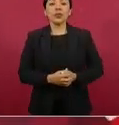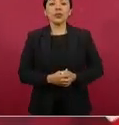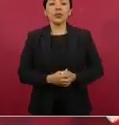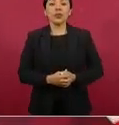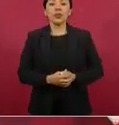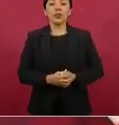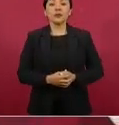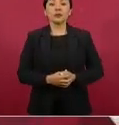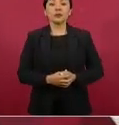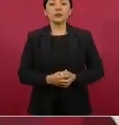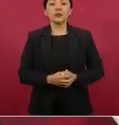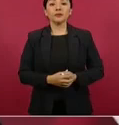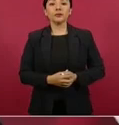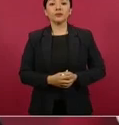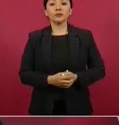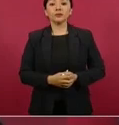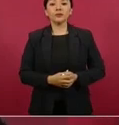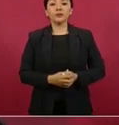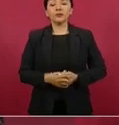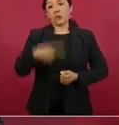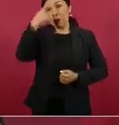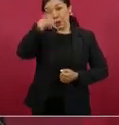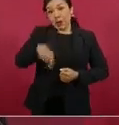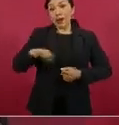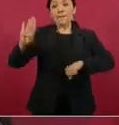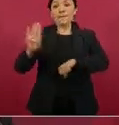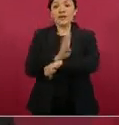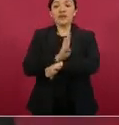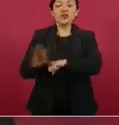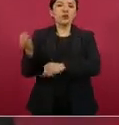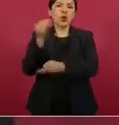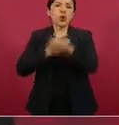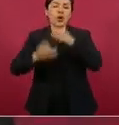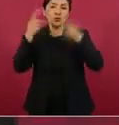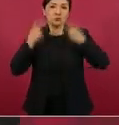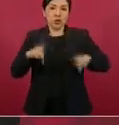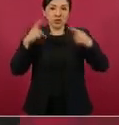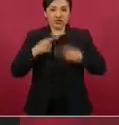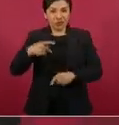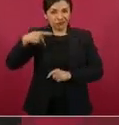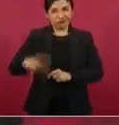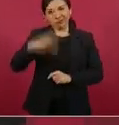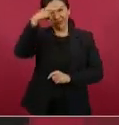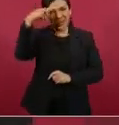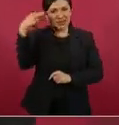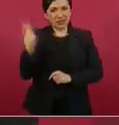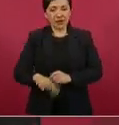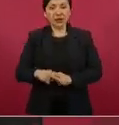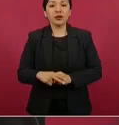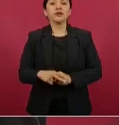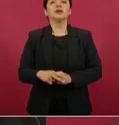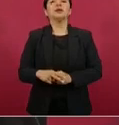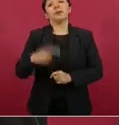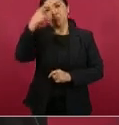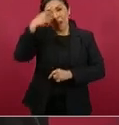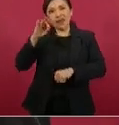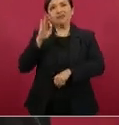en beneficio del pueblo de México, en beneficio de la